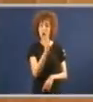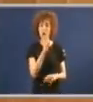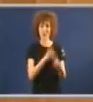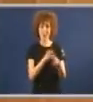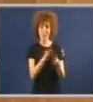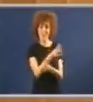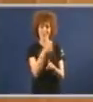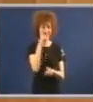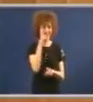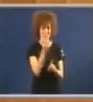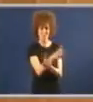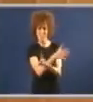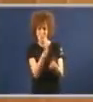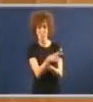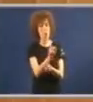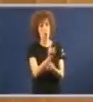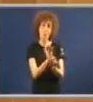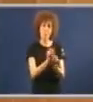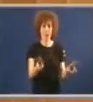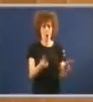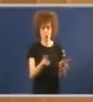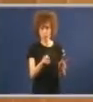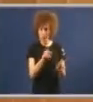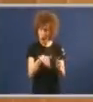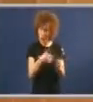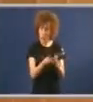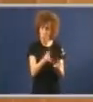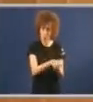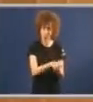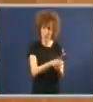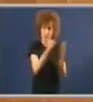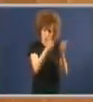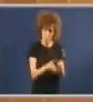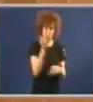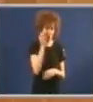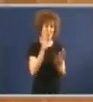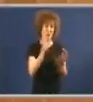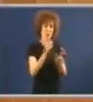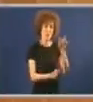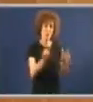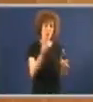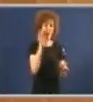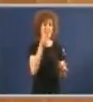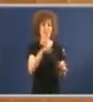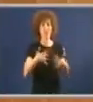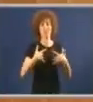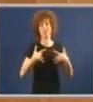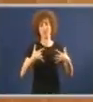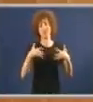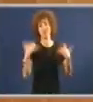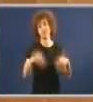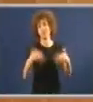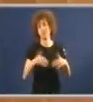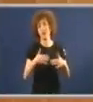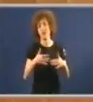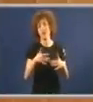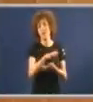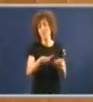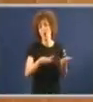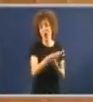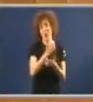físicas ou, nos peores dos casos, á morte das vítimas. As mulleres sofren tamén outros tipos de